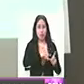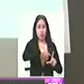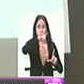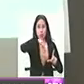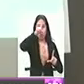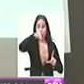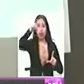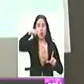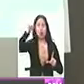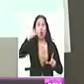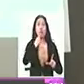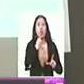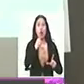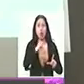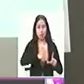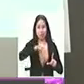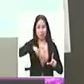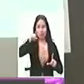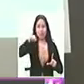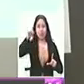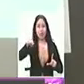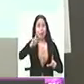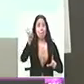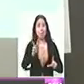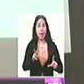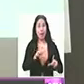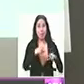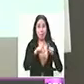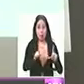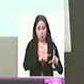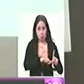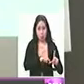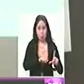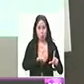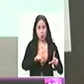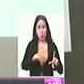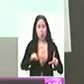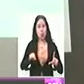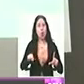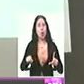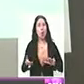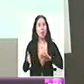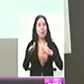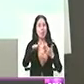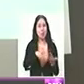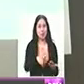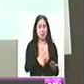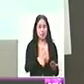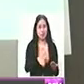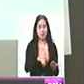a lo largo de la pandemia. Han disminuido de manera importante los decesos, por lo